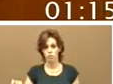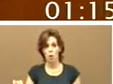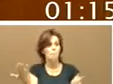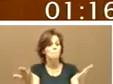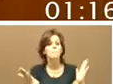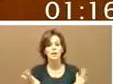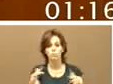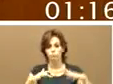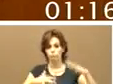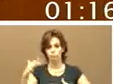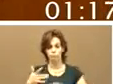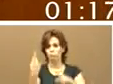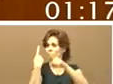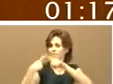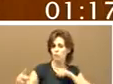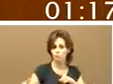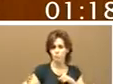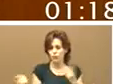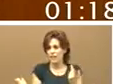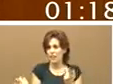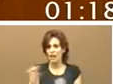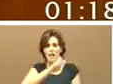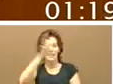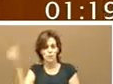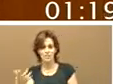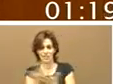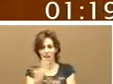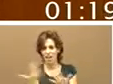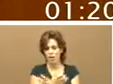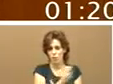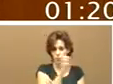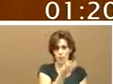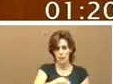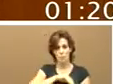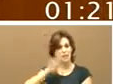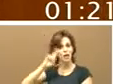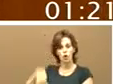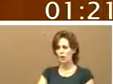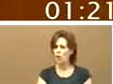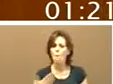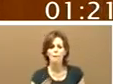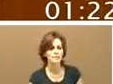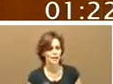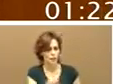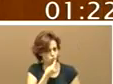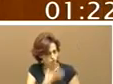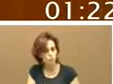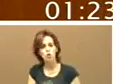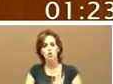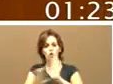pasa nada por reconocernos la diversidad y la pluralidad de España. Es más, la Constitución española ha sido